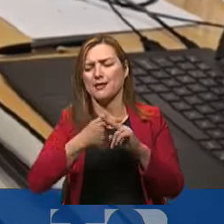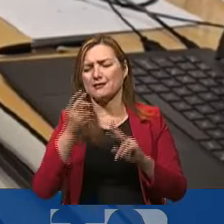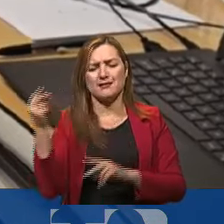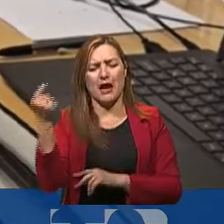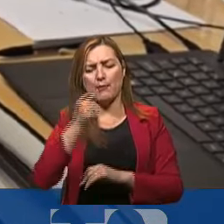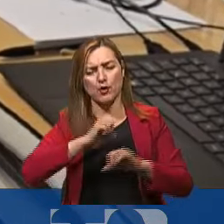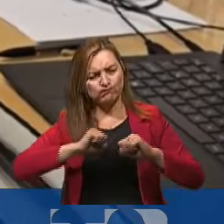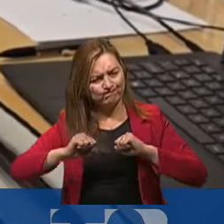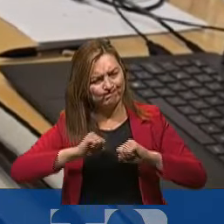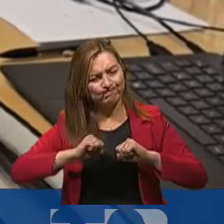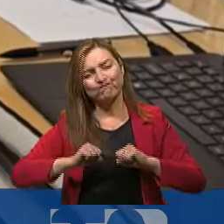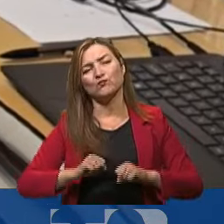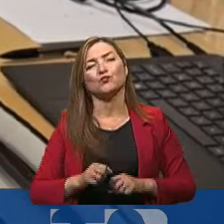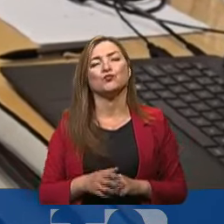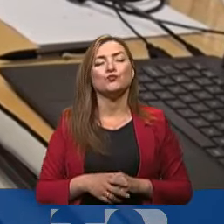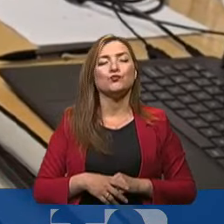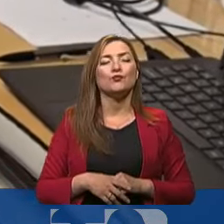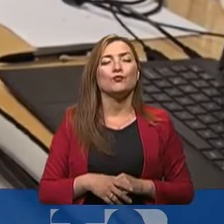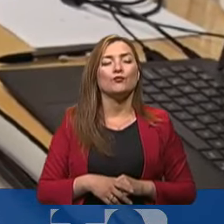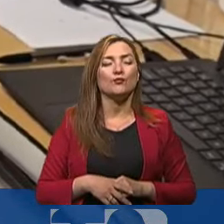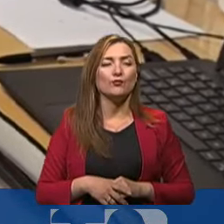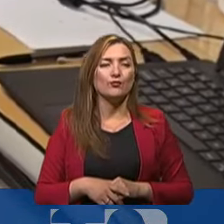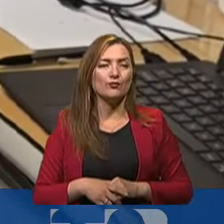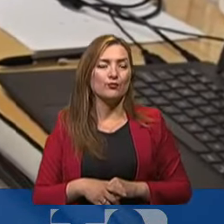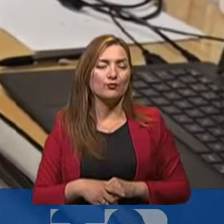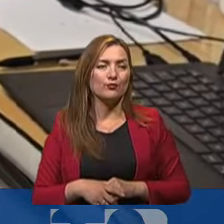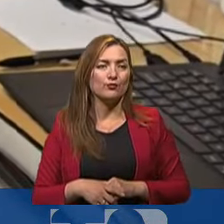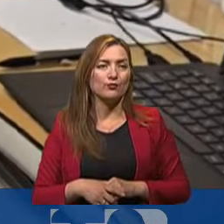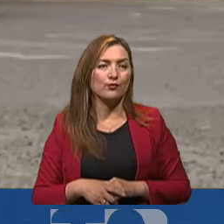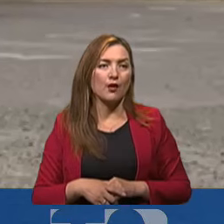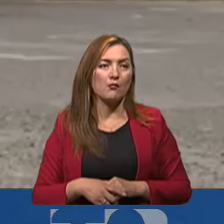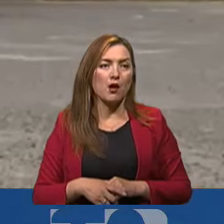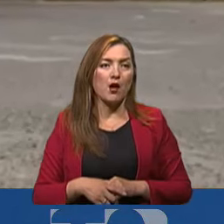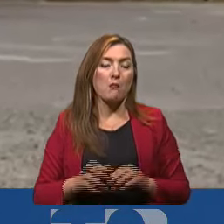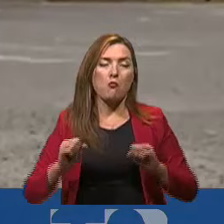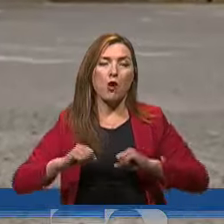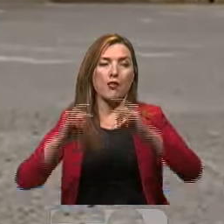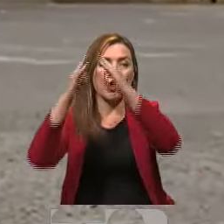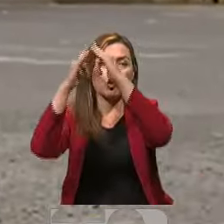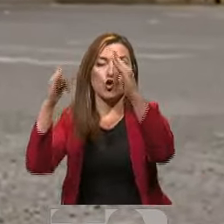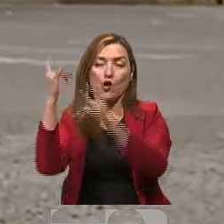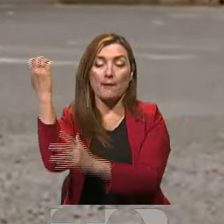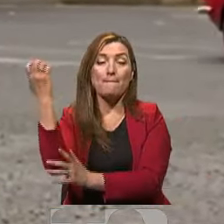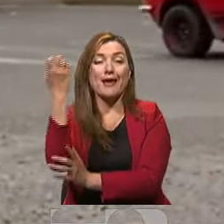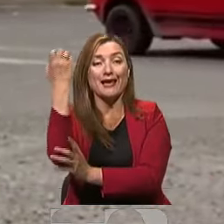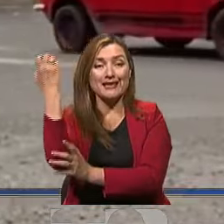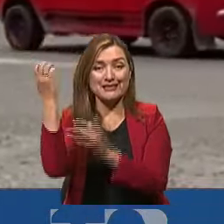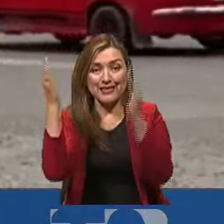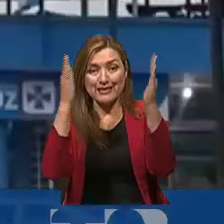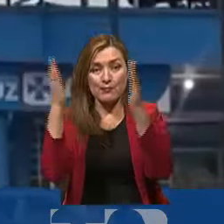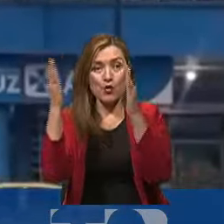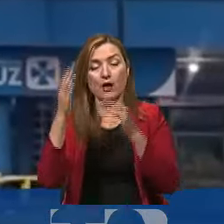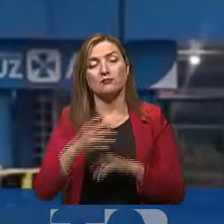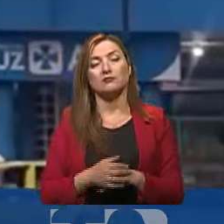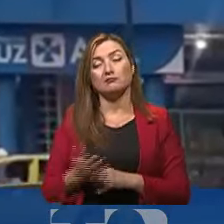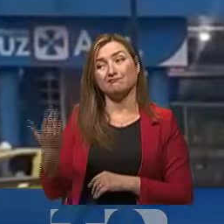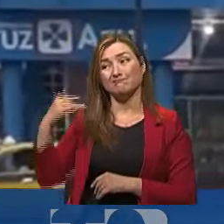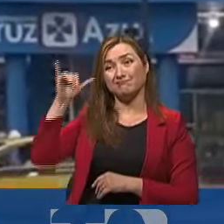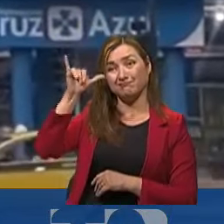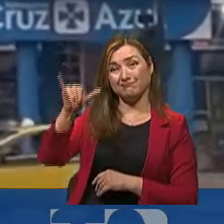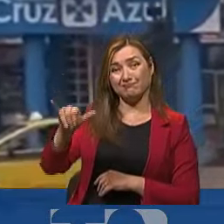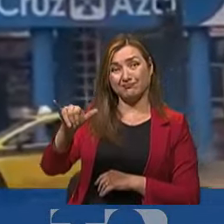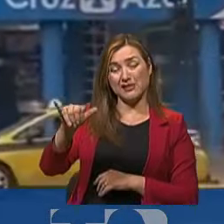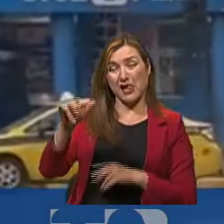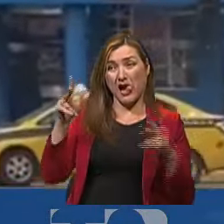pertinentes. Hemos conversado sobre hay una posibilidad de torres emergentes. La suspensión eléctrica del día sábado habría